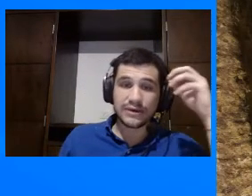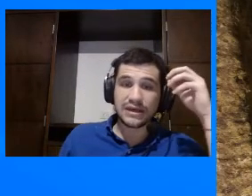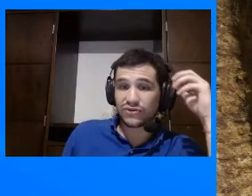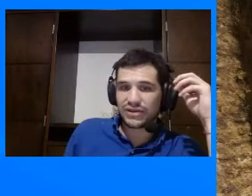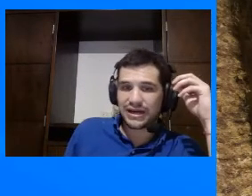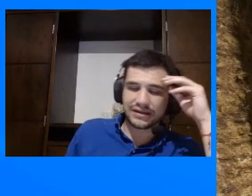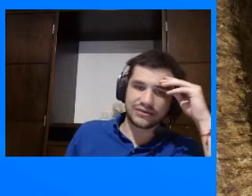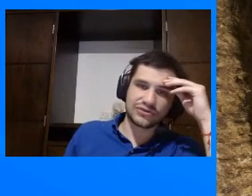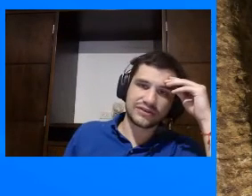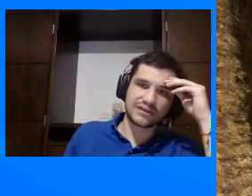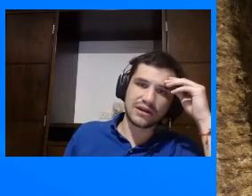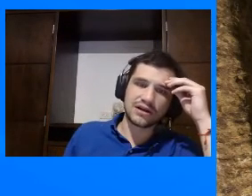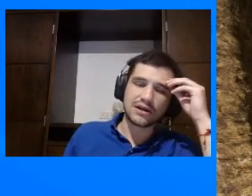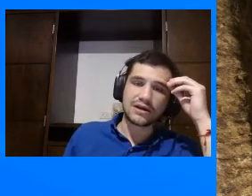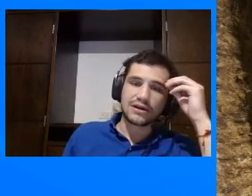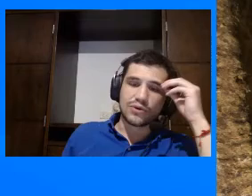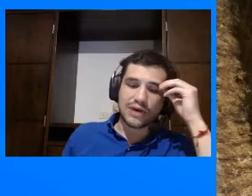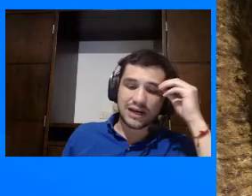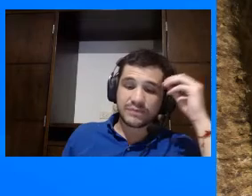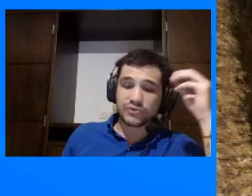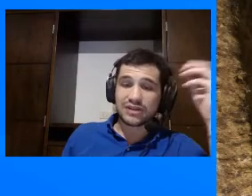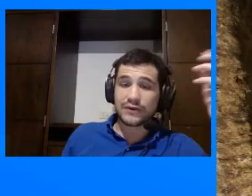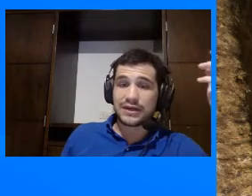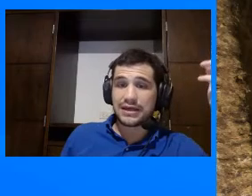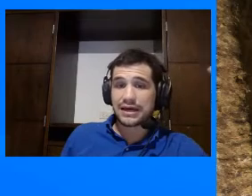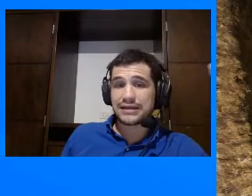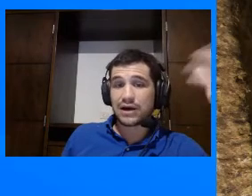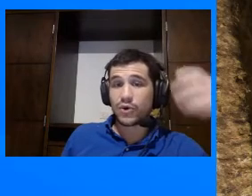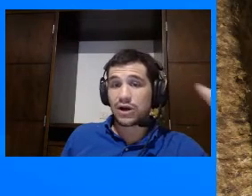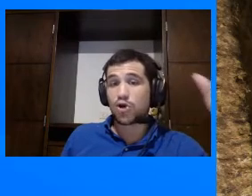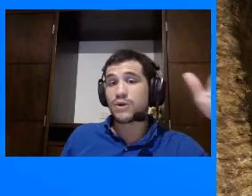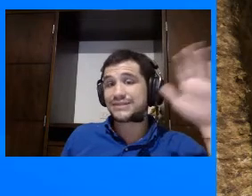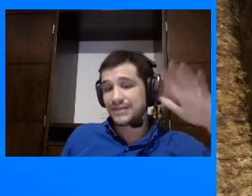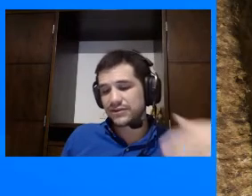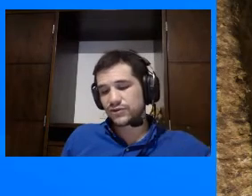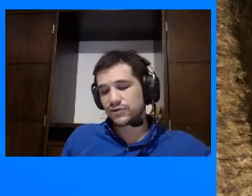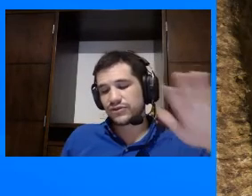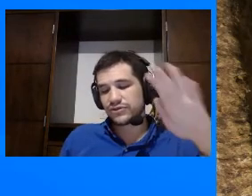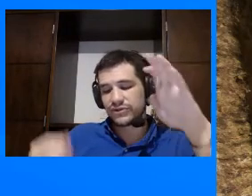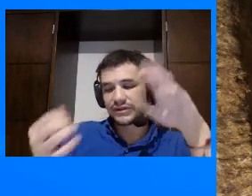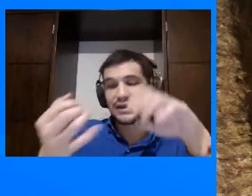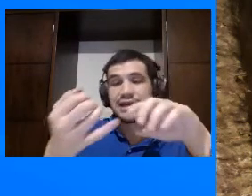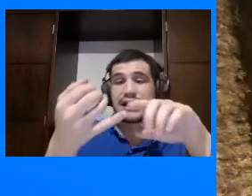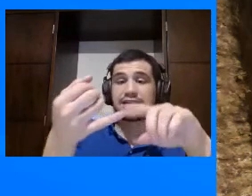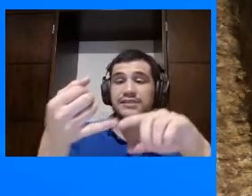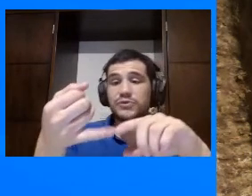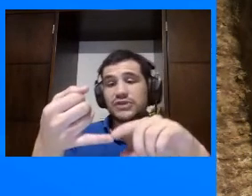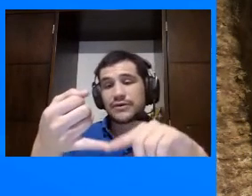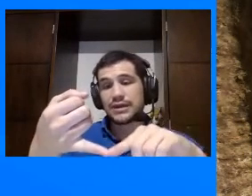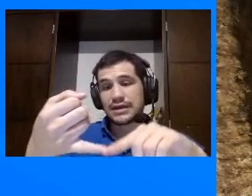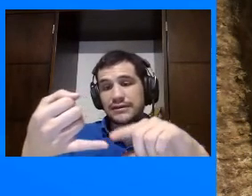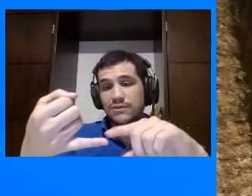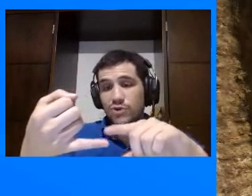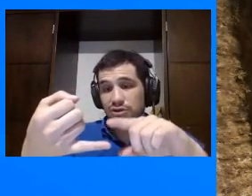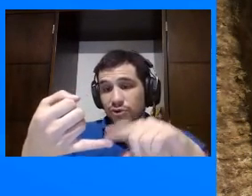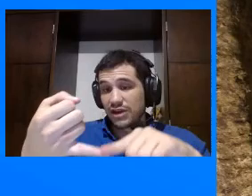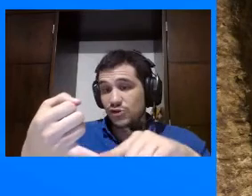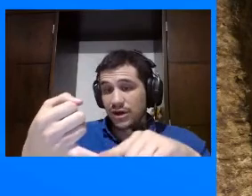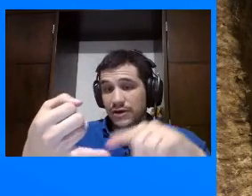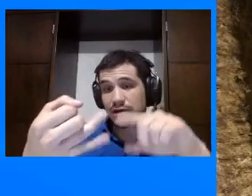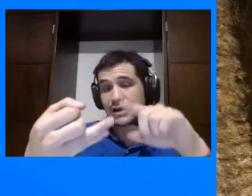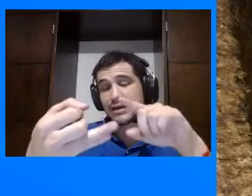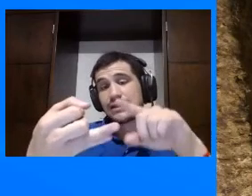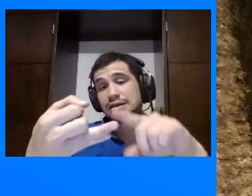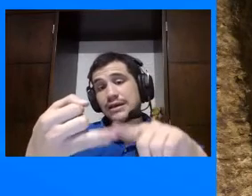en la vida social. Entonces tienen una responsabilidad ahora como ancestros. Entonces es responsabilidad del muerto